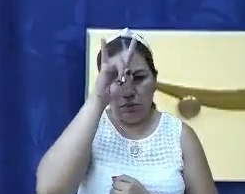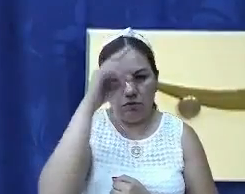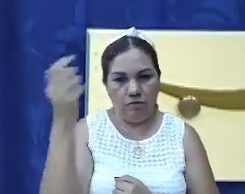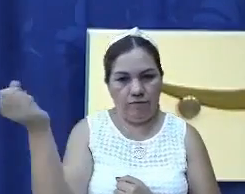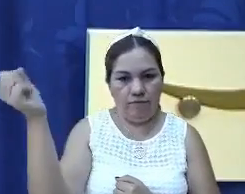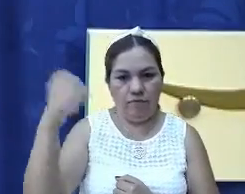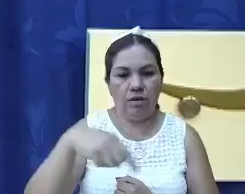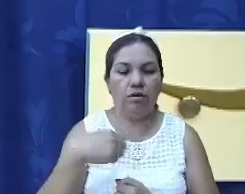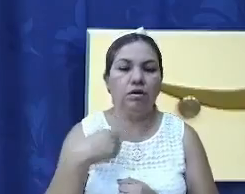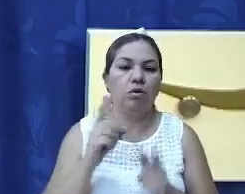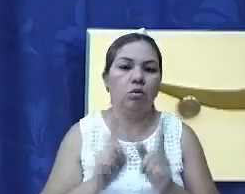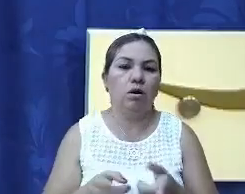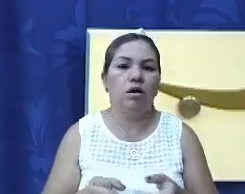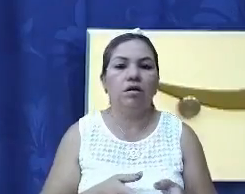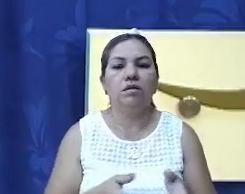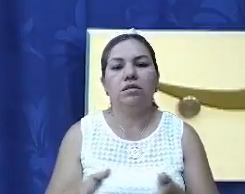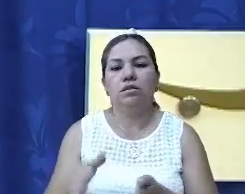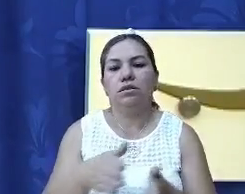¿Pero qué dice?